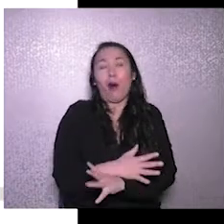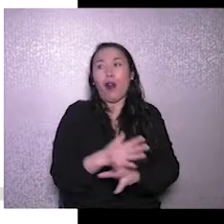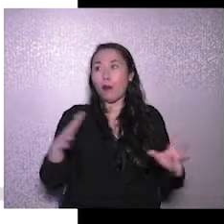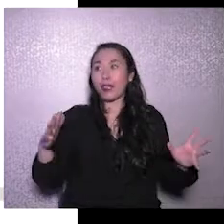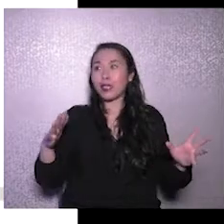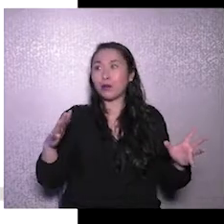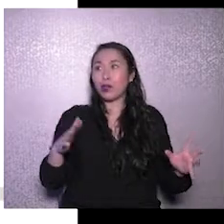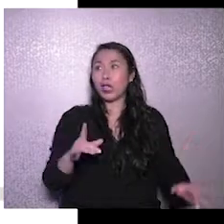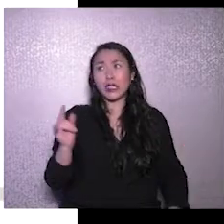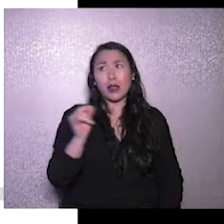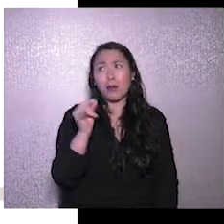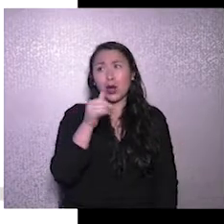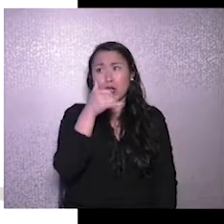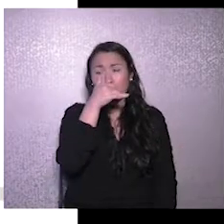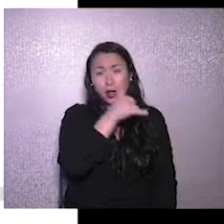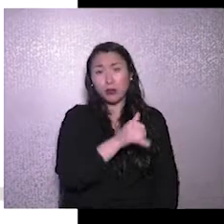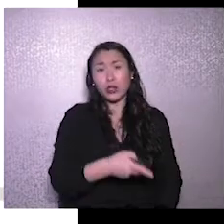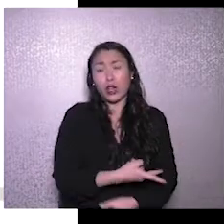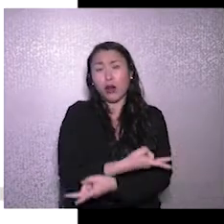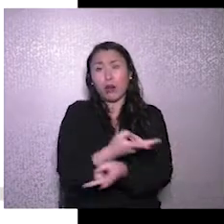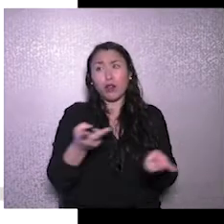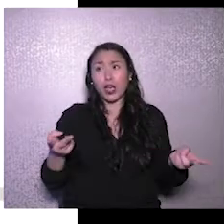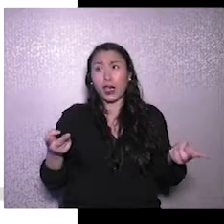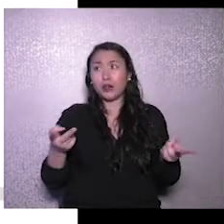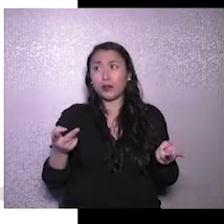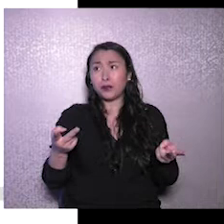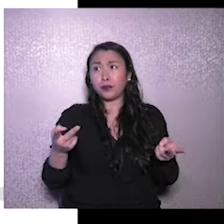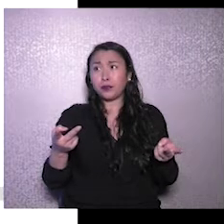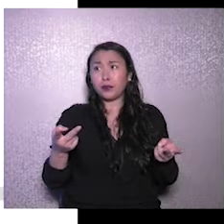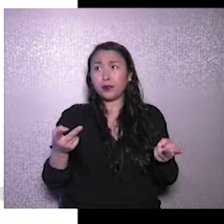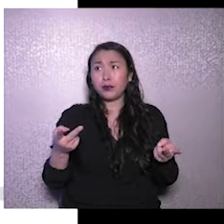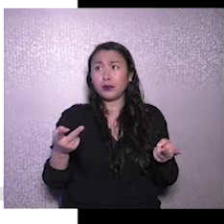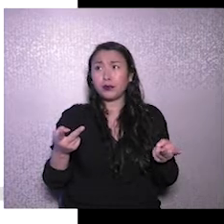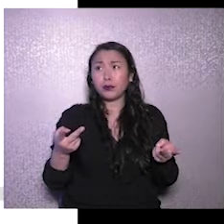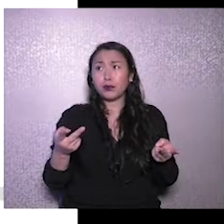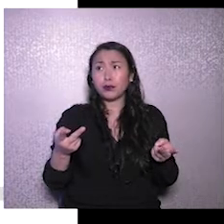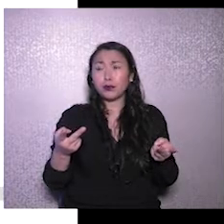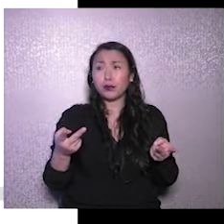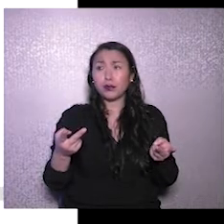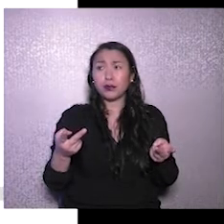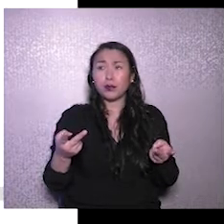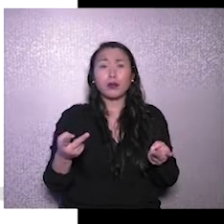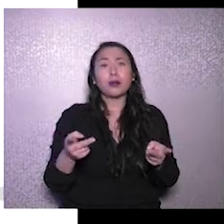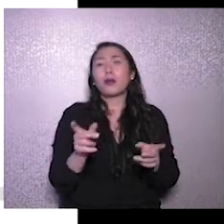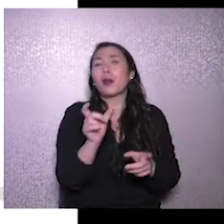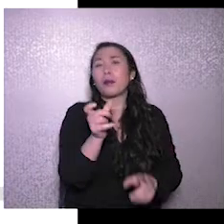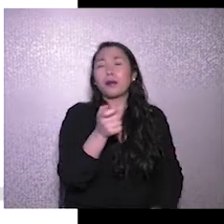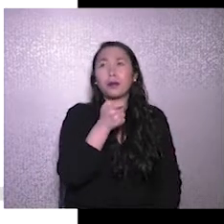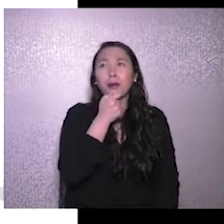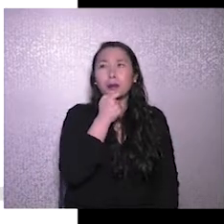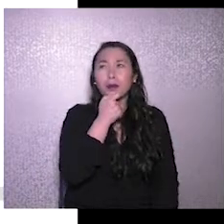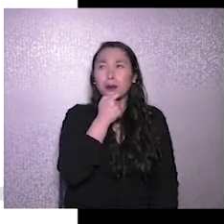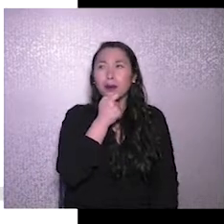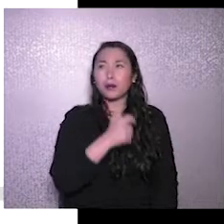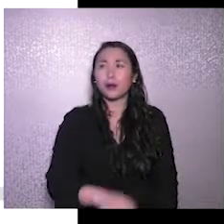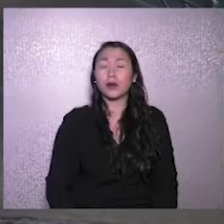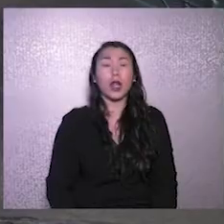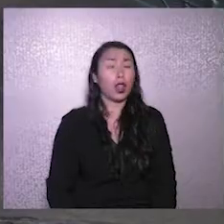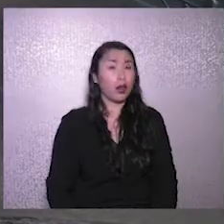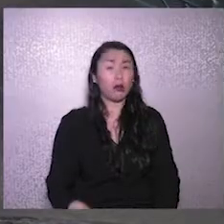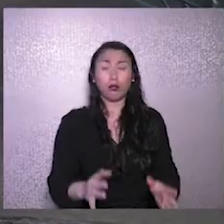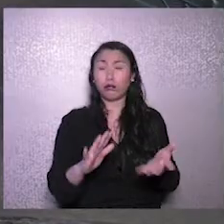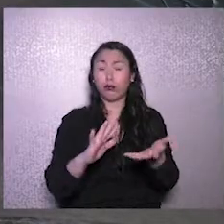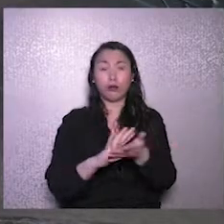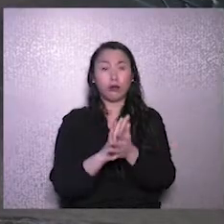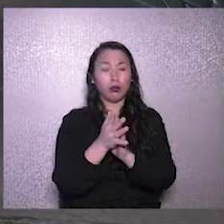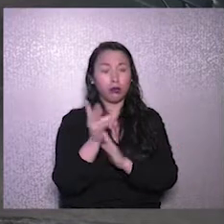Hace muy poquito salió publicado en Nature una cosa que se llama Magnetic Resonance Fingerprinting, que es una cuestión que nos